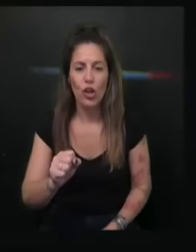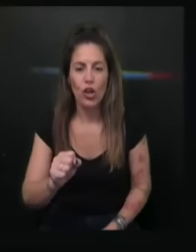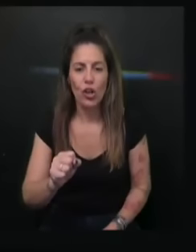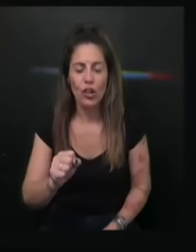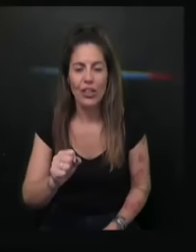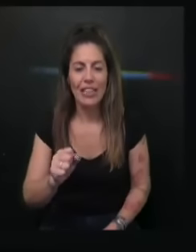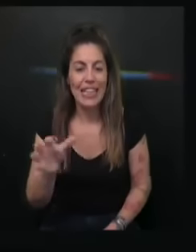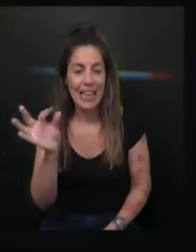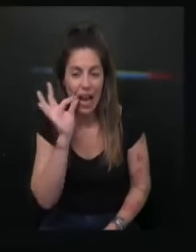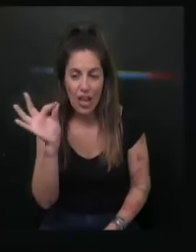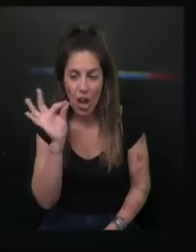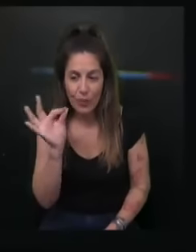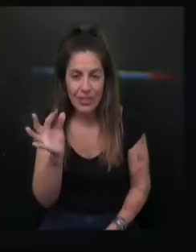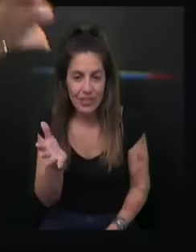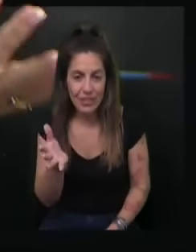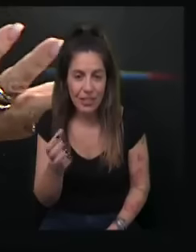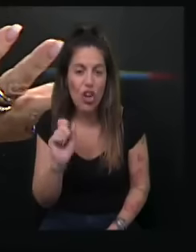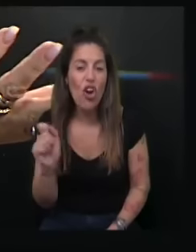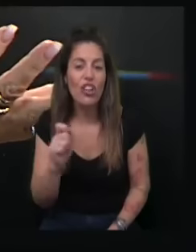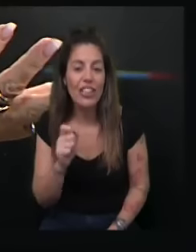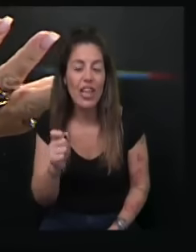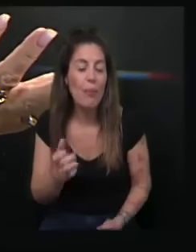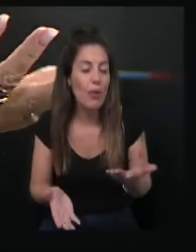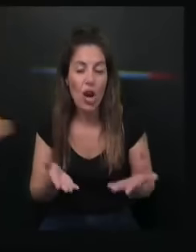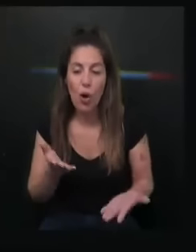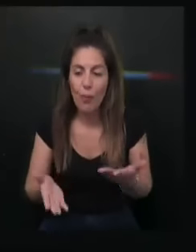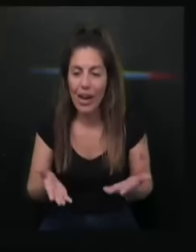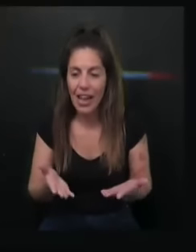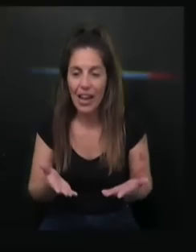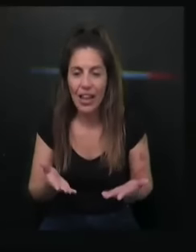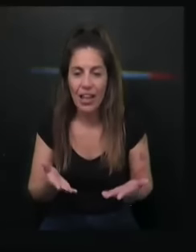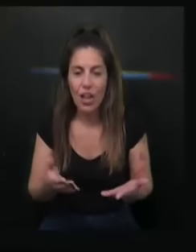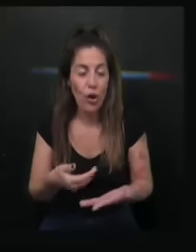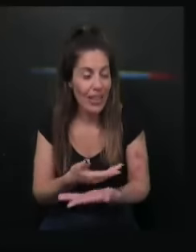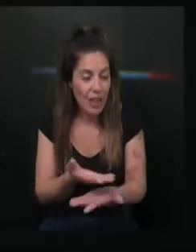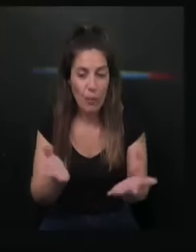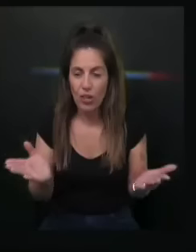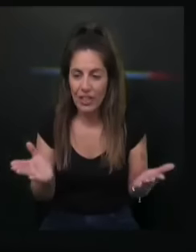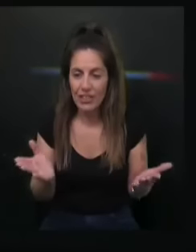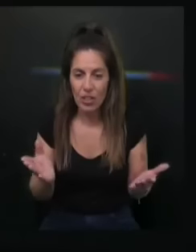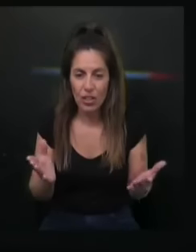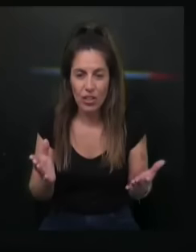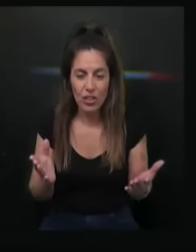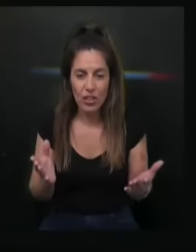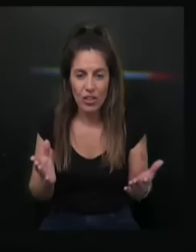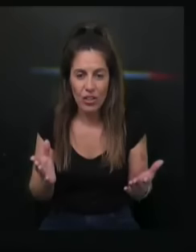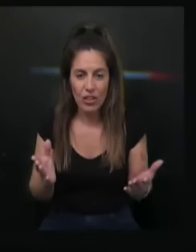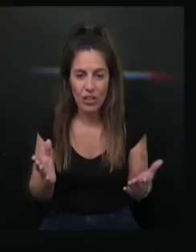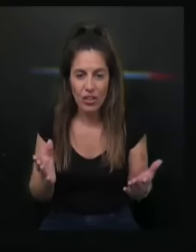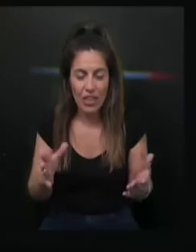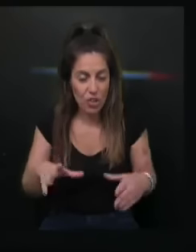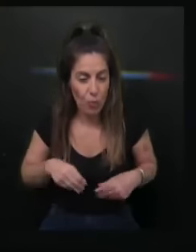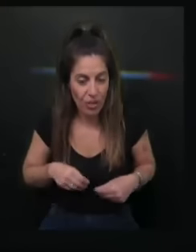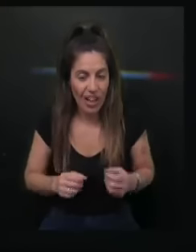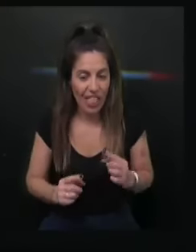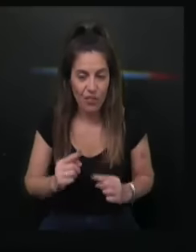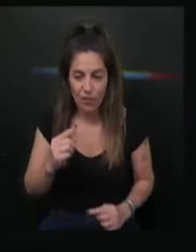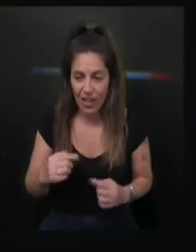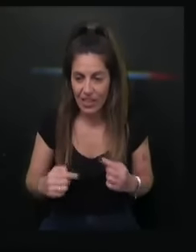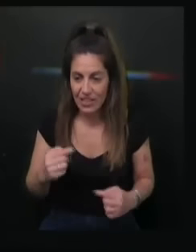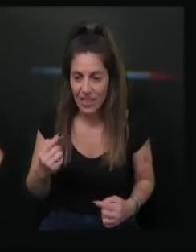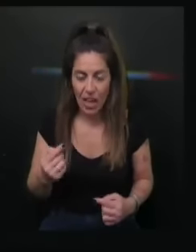cannabis Y qué con quién me voy a comparar con esta demostración de tolerancia a la diferencia con